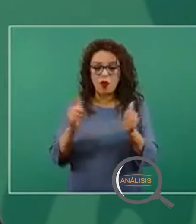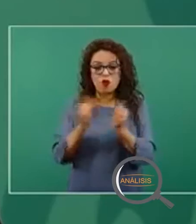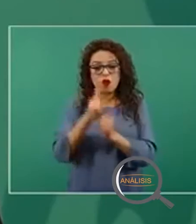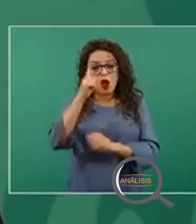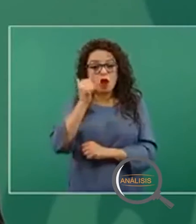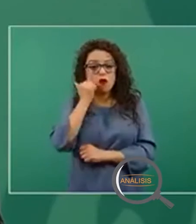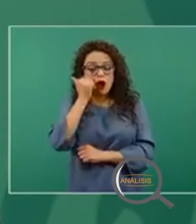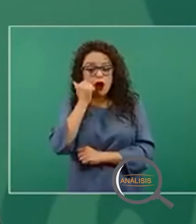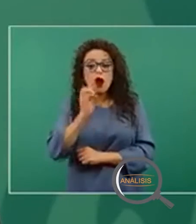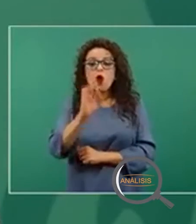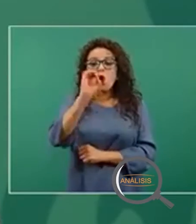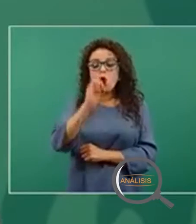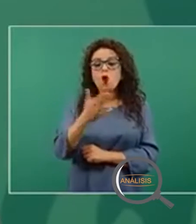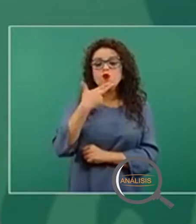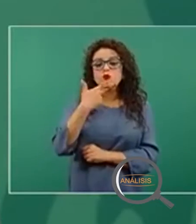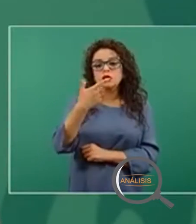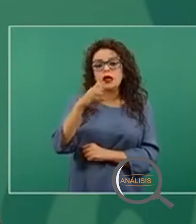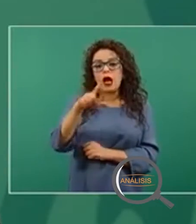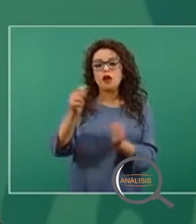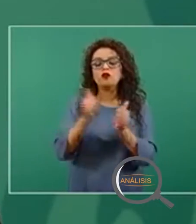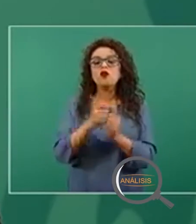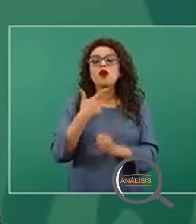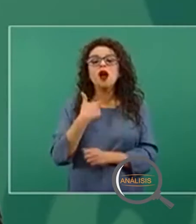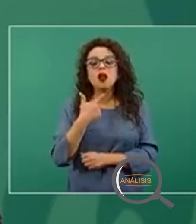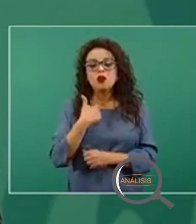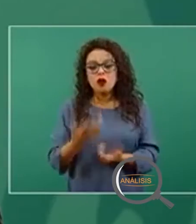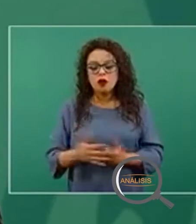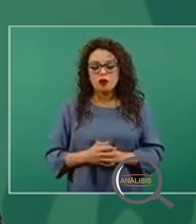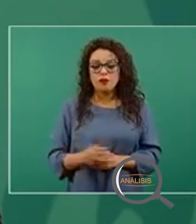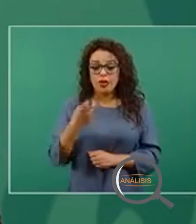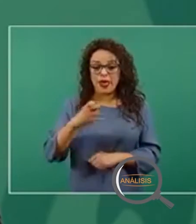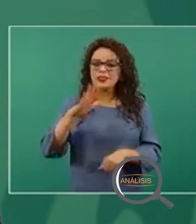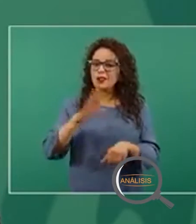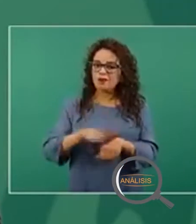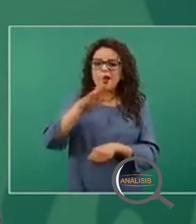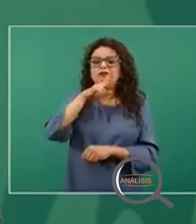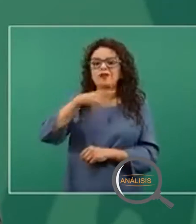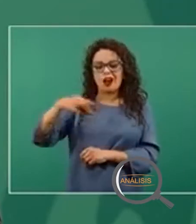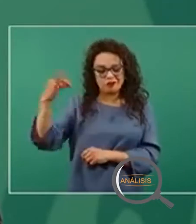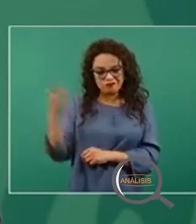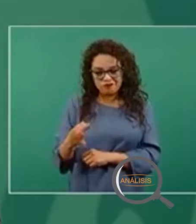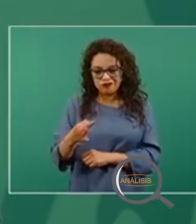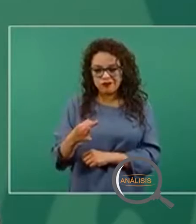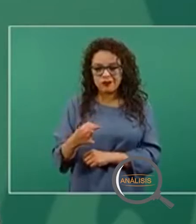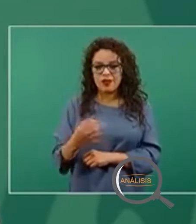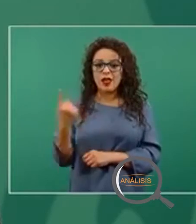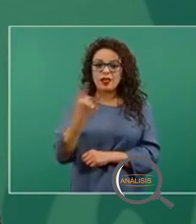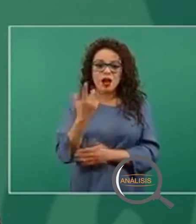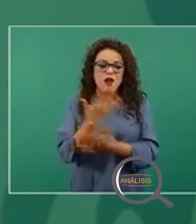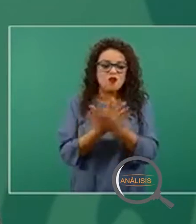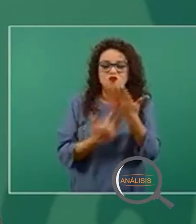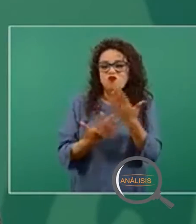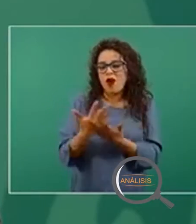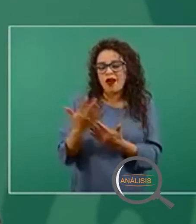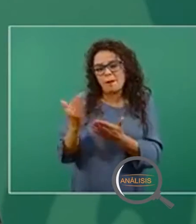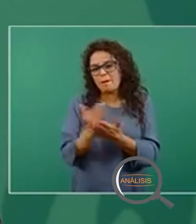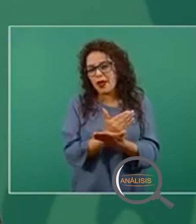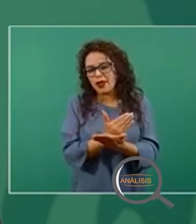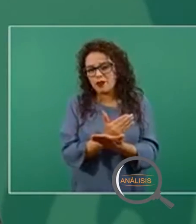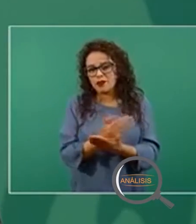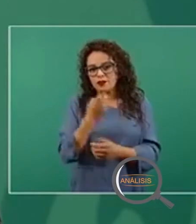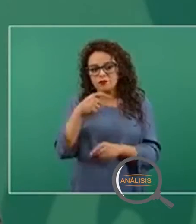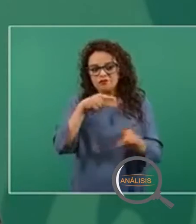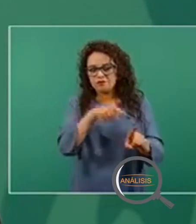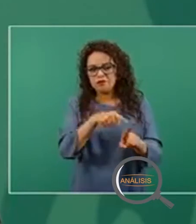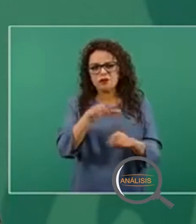sea a través del uso de alcohol gel, y esto es más eficiente que cualquier tipo de guante. Entonces, de entrada, no deben de